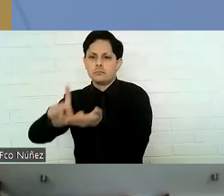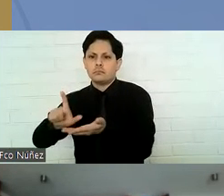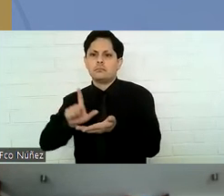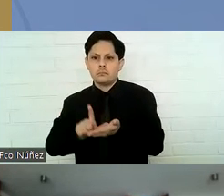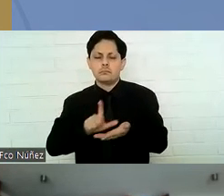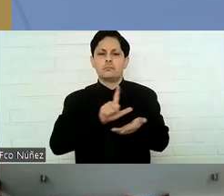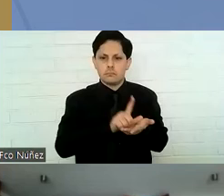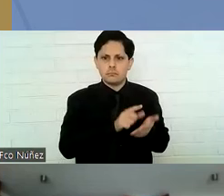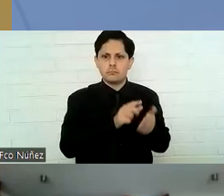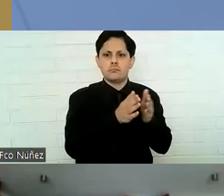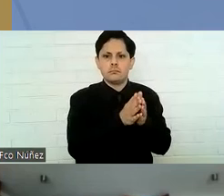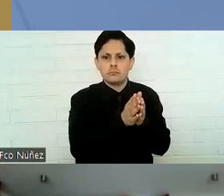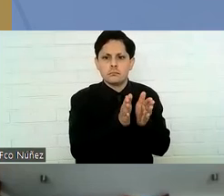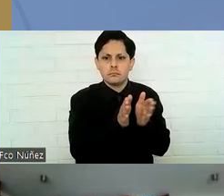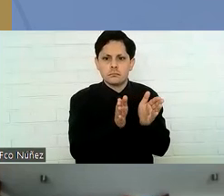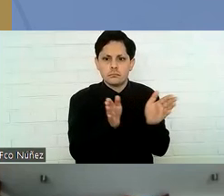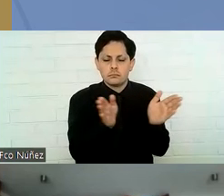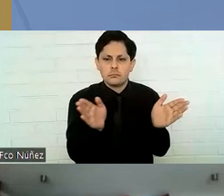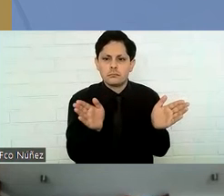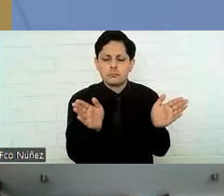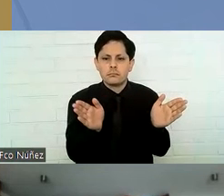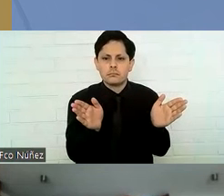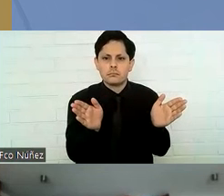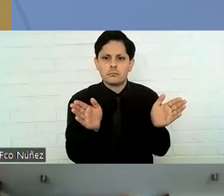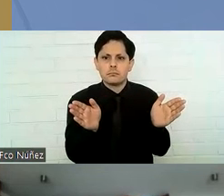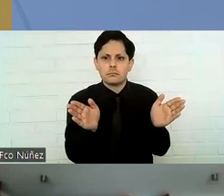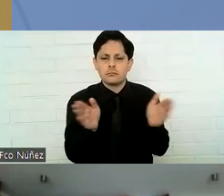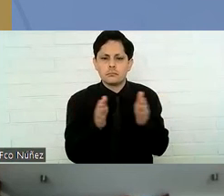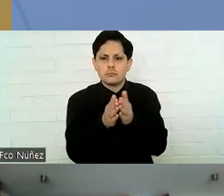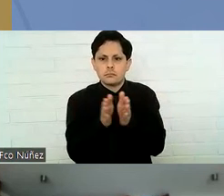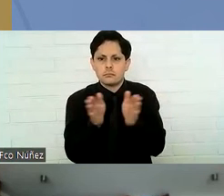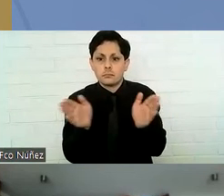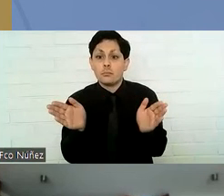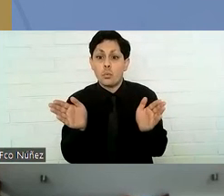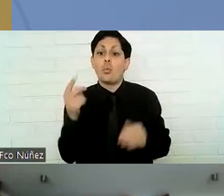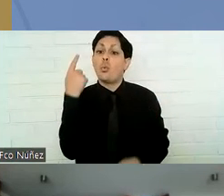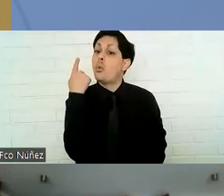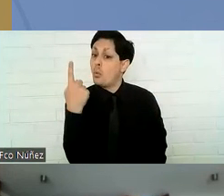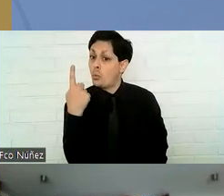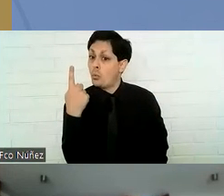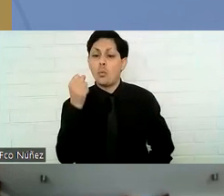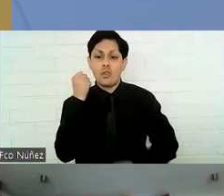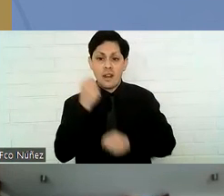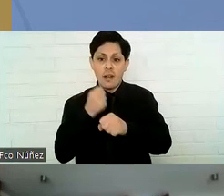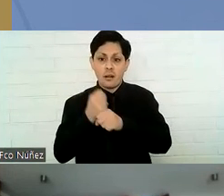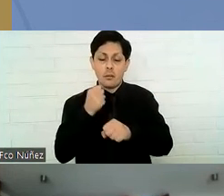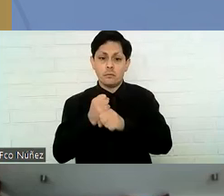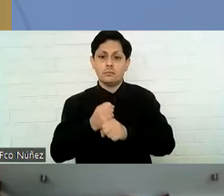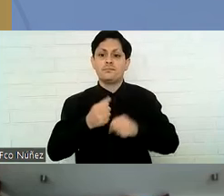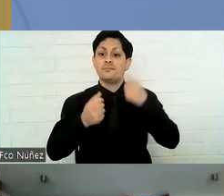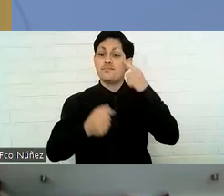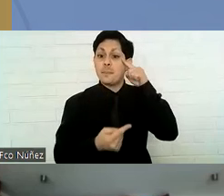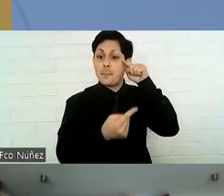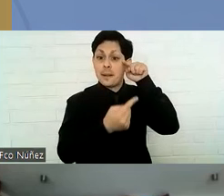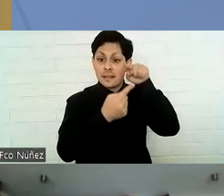su quehacer docente desde la apuesta que implica un trabajo desde perspectivas